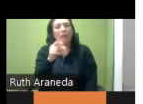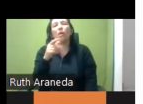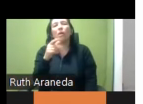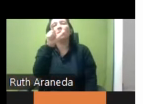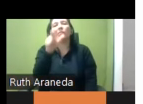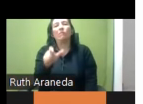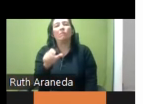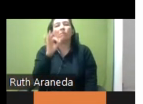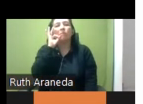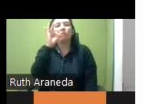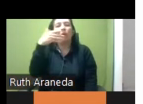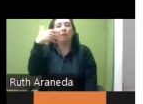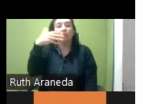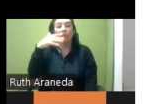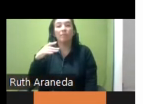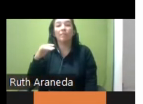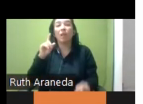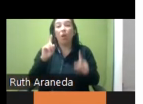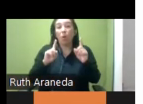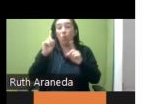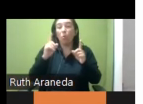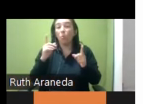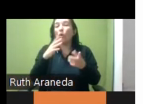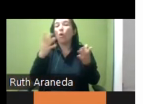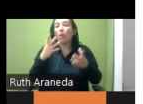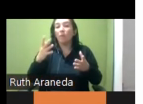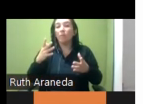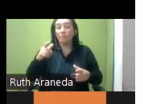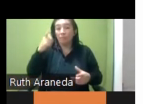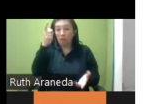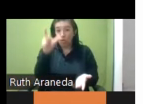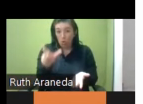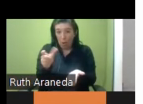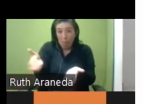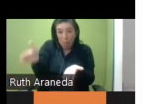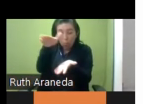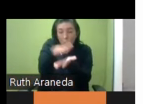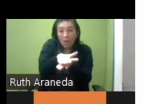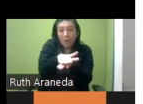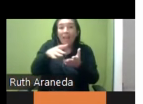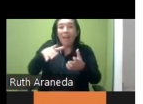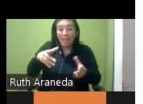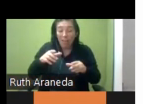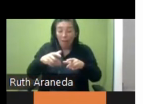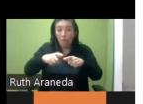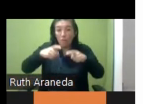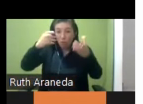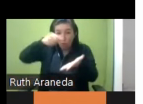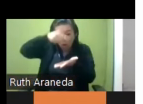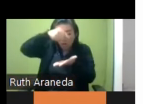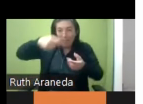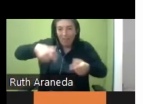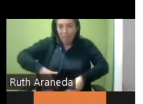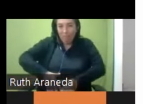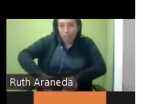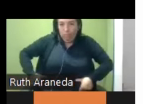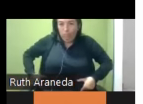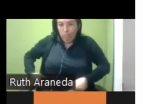se amarraba a la cintura del individuo. Otro ejemplo, eh,